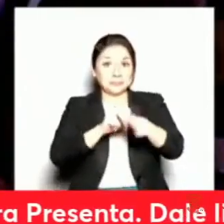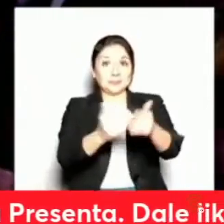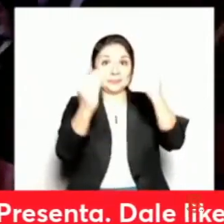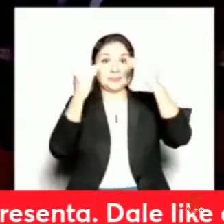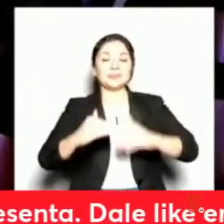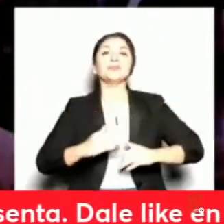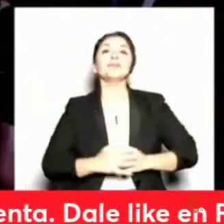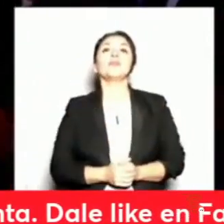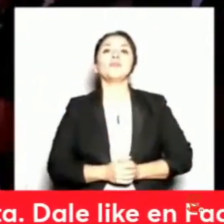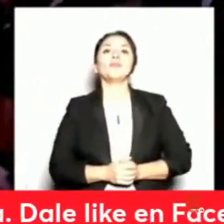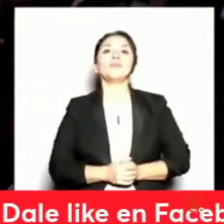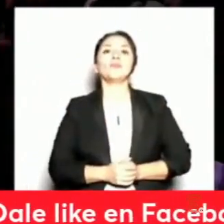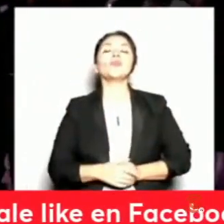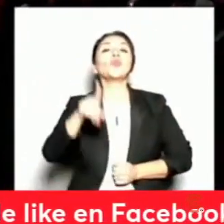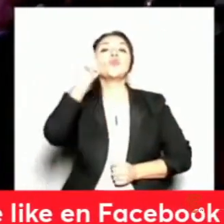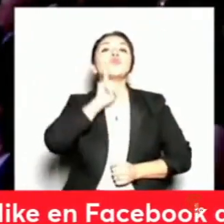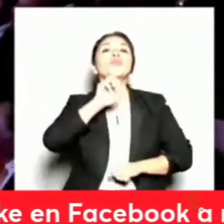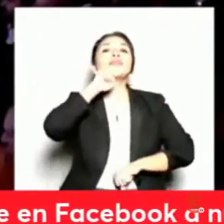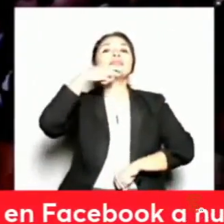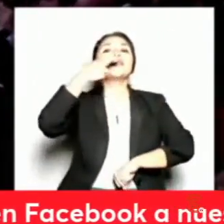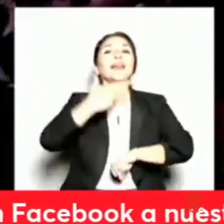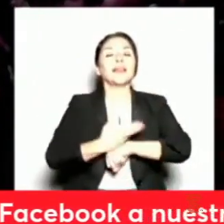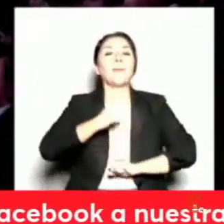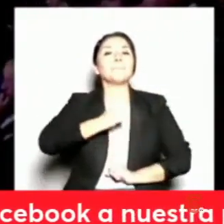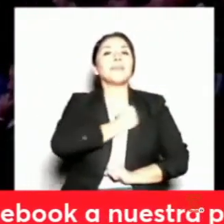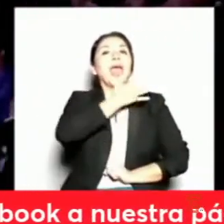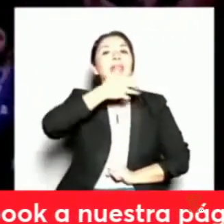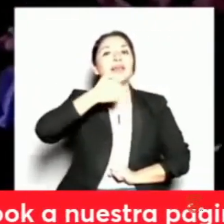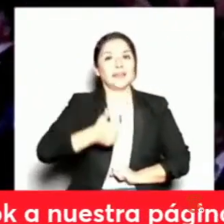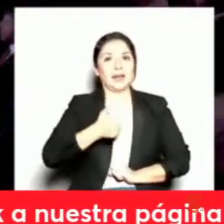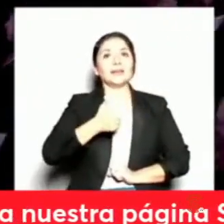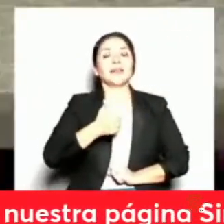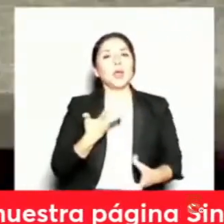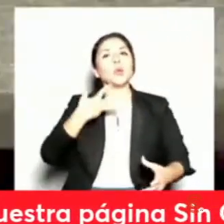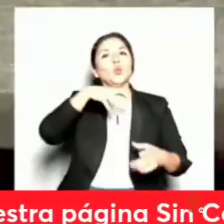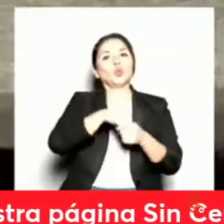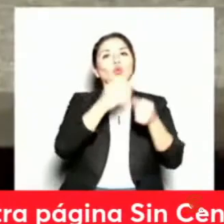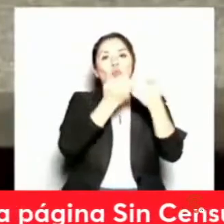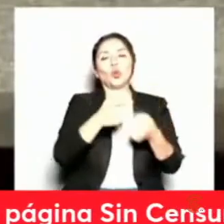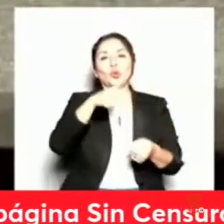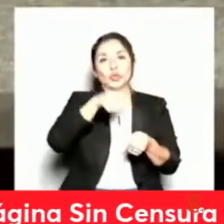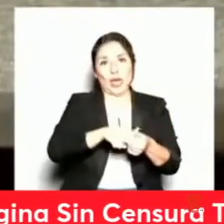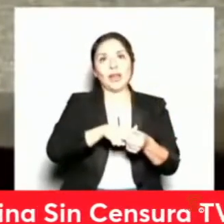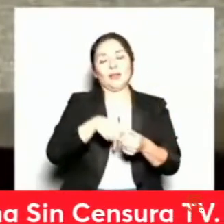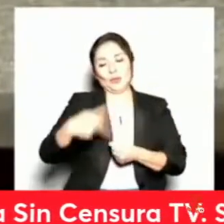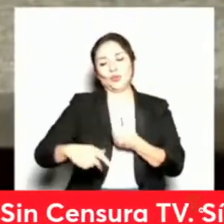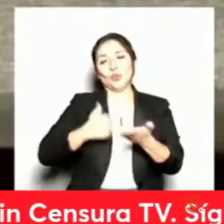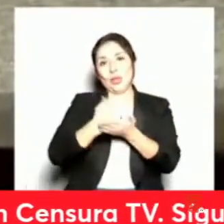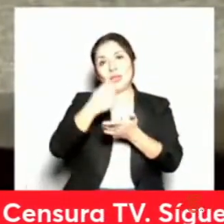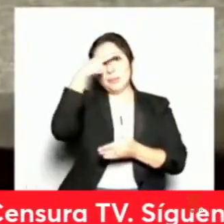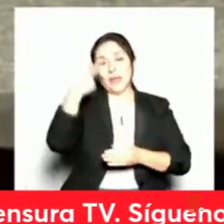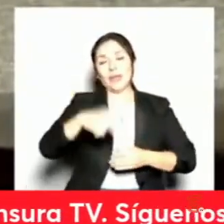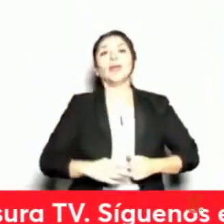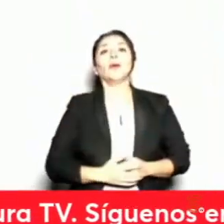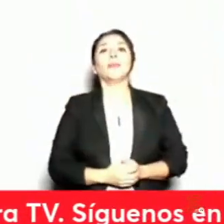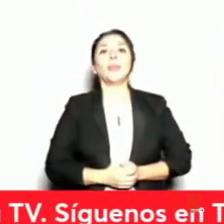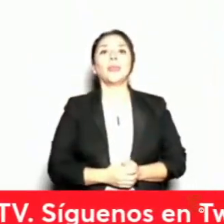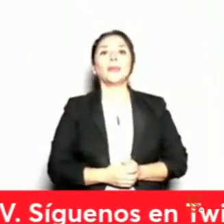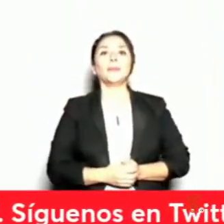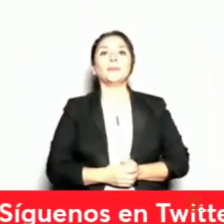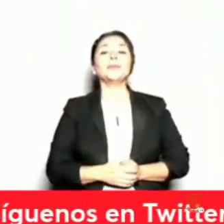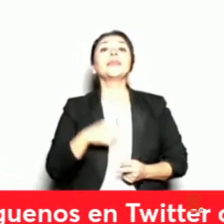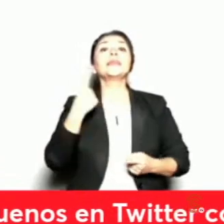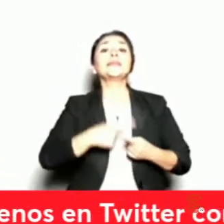Continuamos con la Secretaría de Bienestar e Inclusión Social de la Ciudad de México.